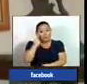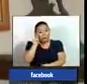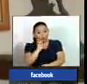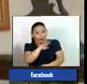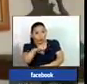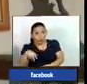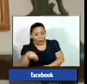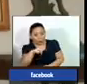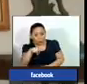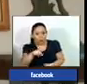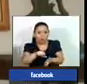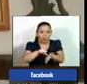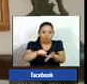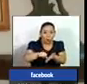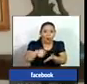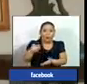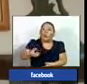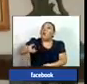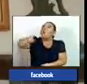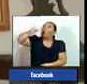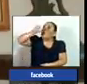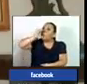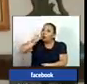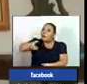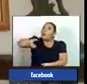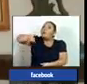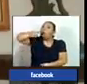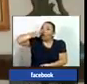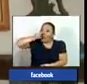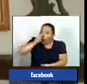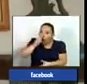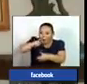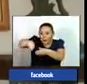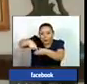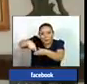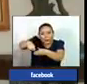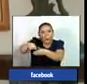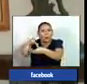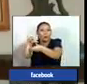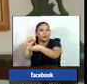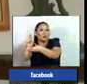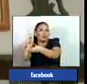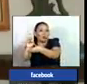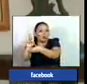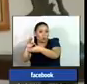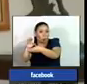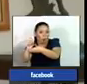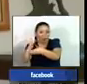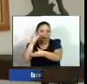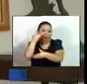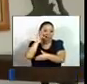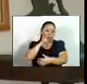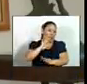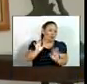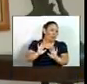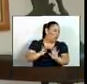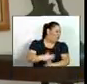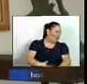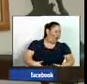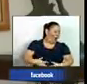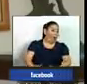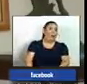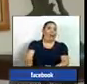en la hidratación. Una hidratación es de la hidratación oral, si no tiene hambre no hay que forzar la